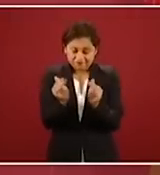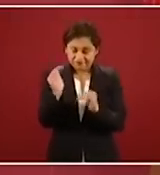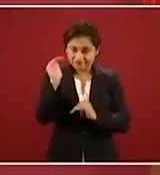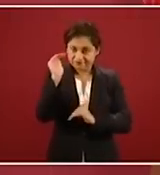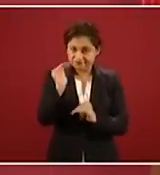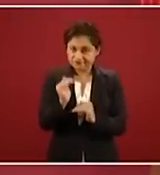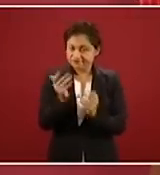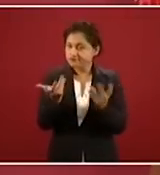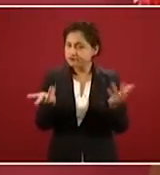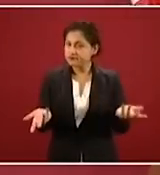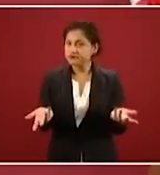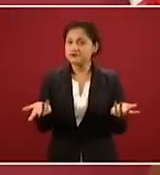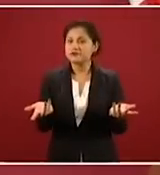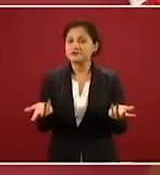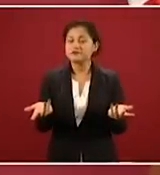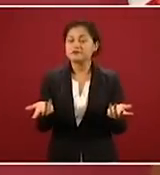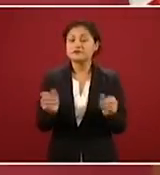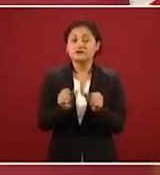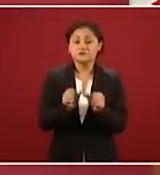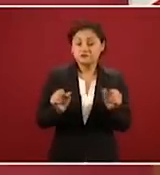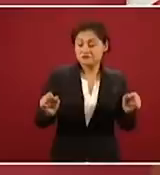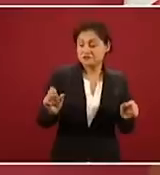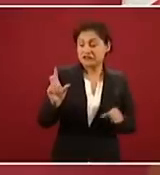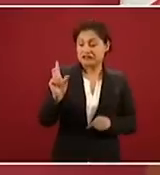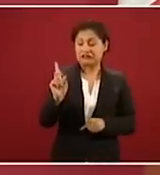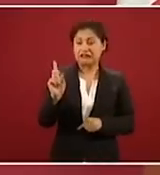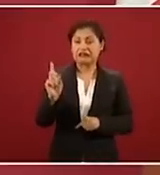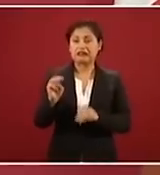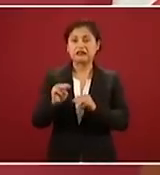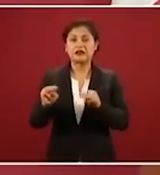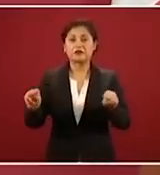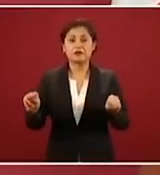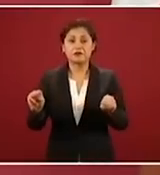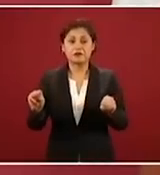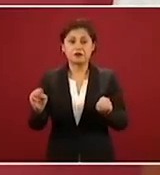departamentos de 30 metros cuadrados,